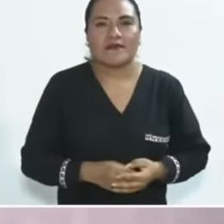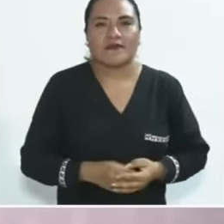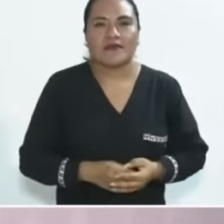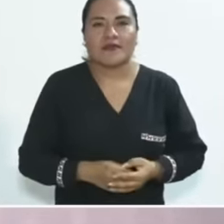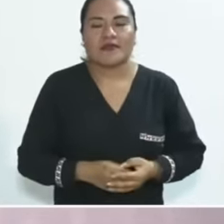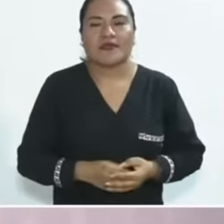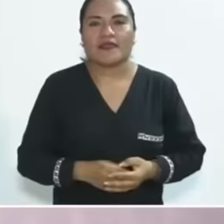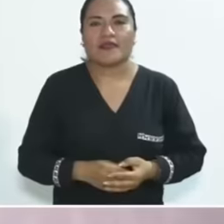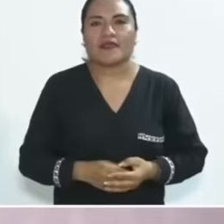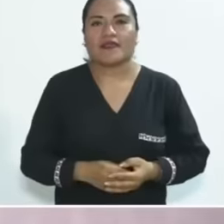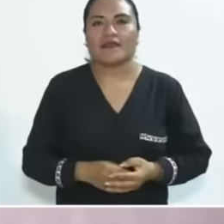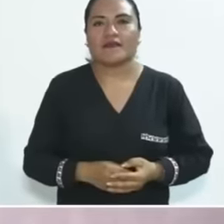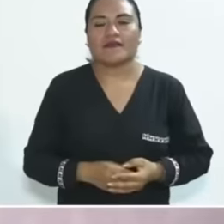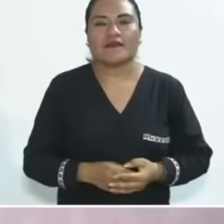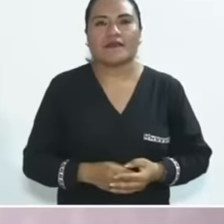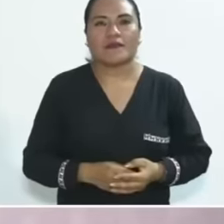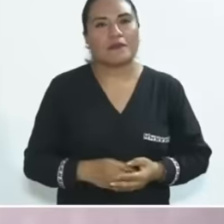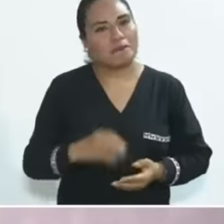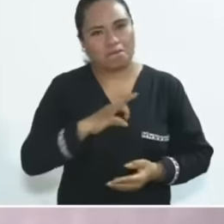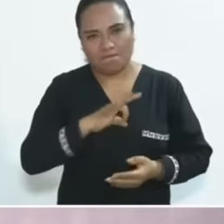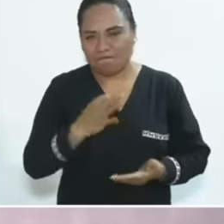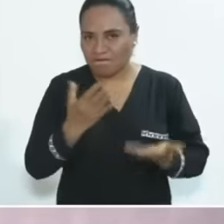también